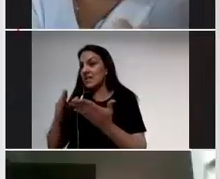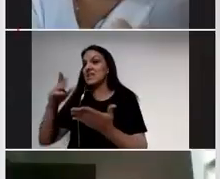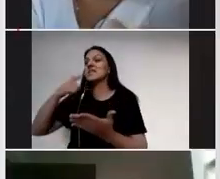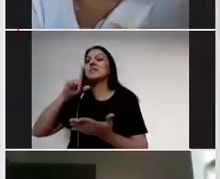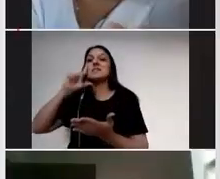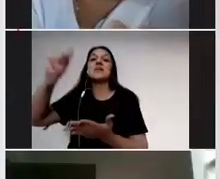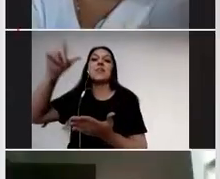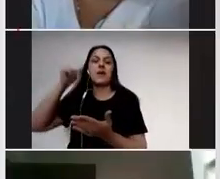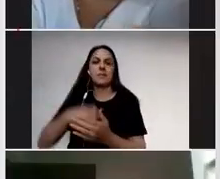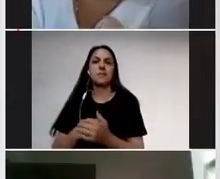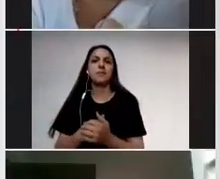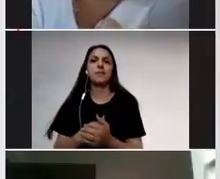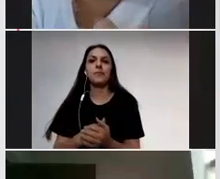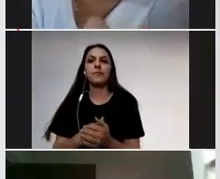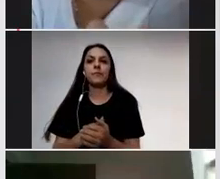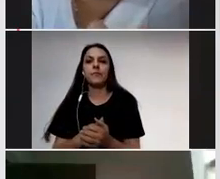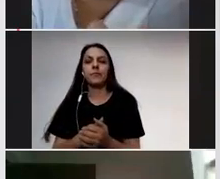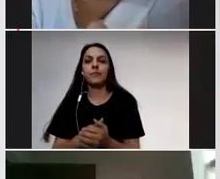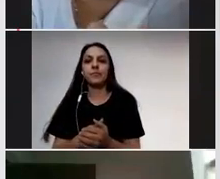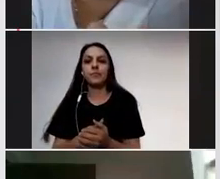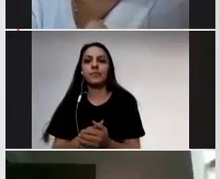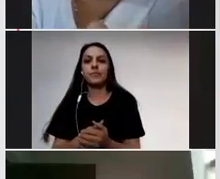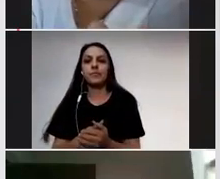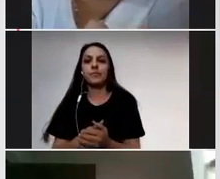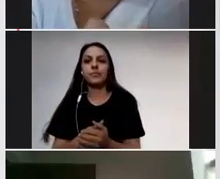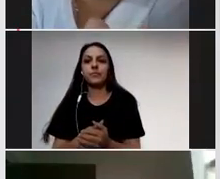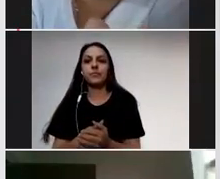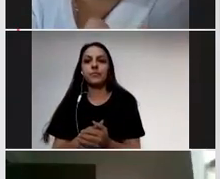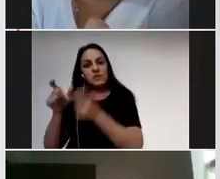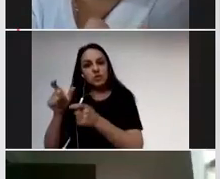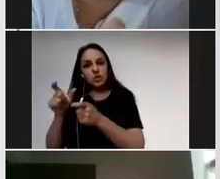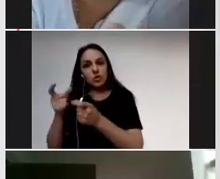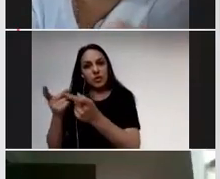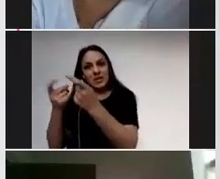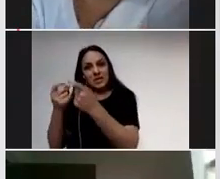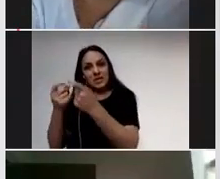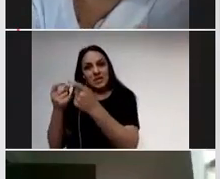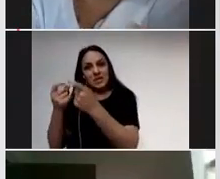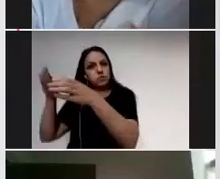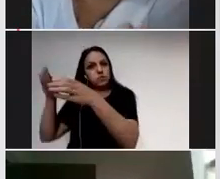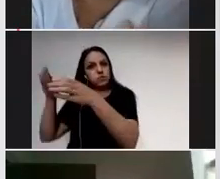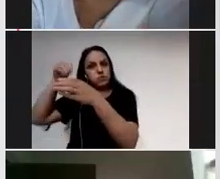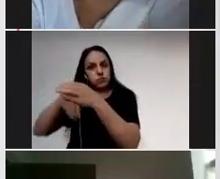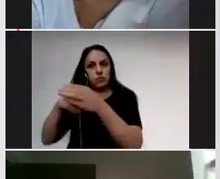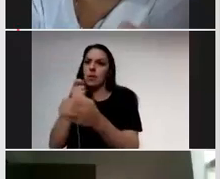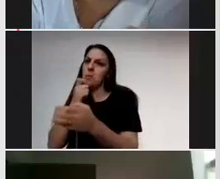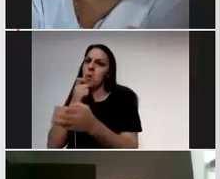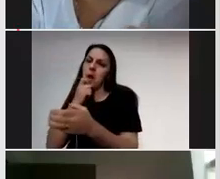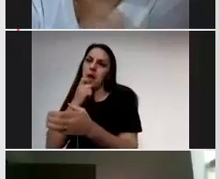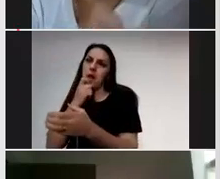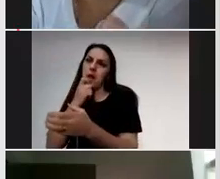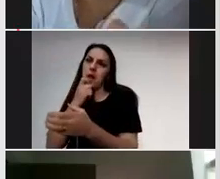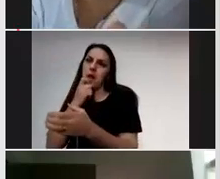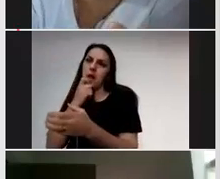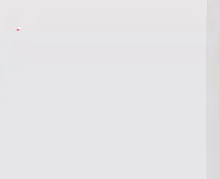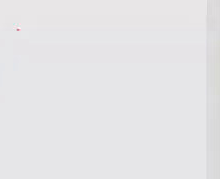para hablar de discriminación la persona tiene que pertenecer a un grupo por ejemplo un grupo de identidades diferente de